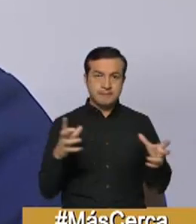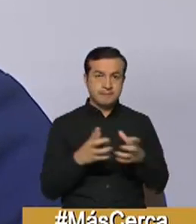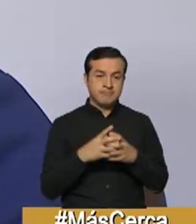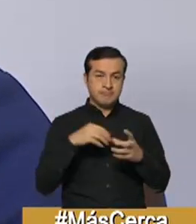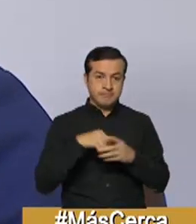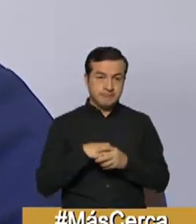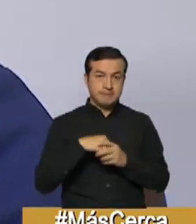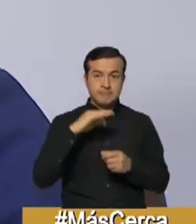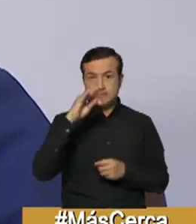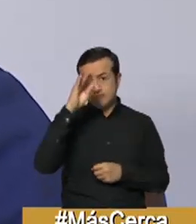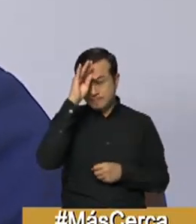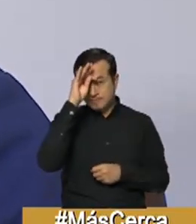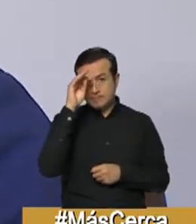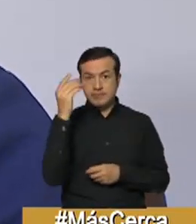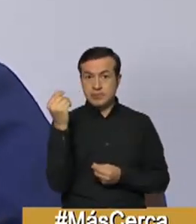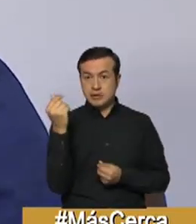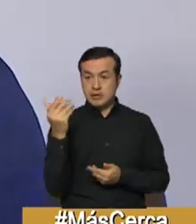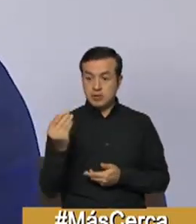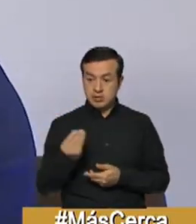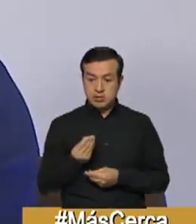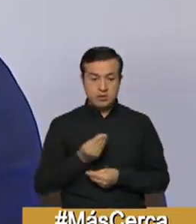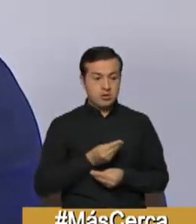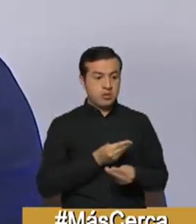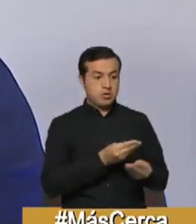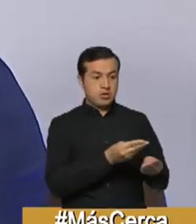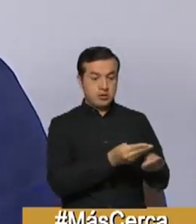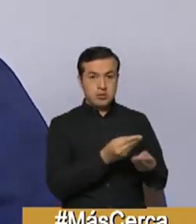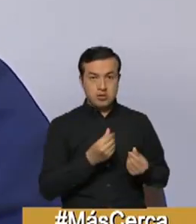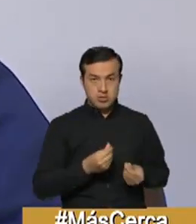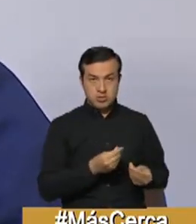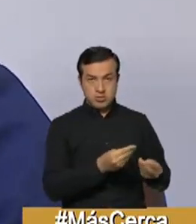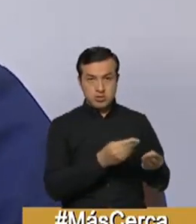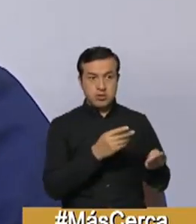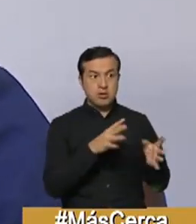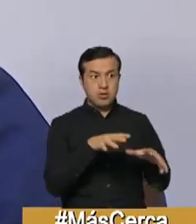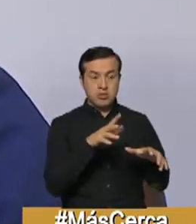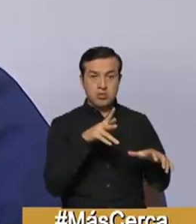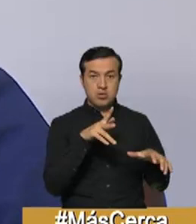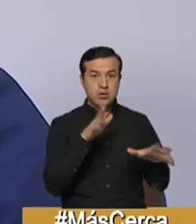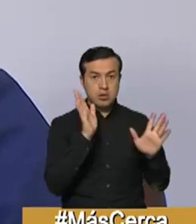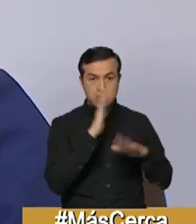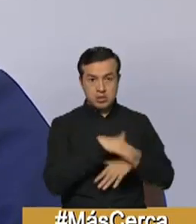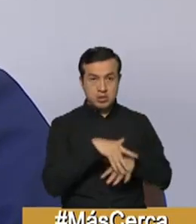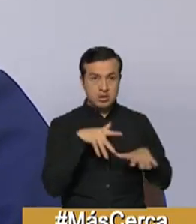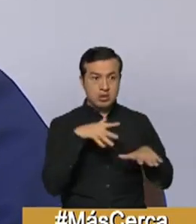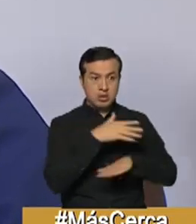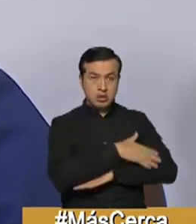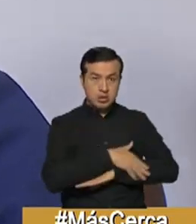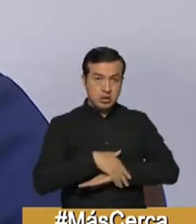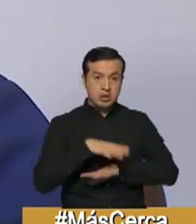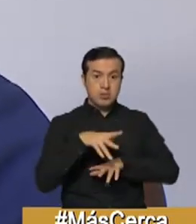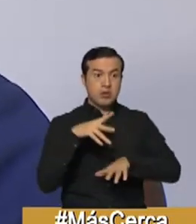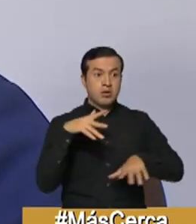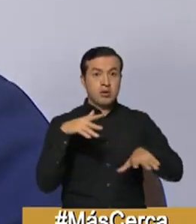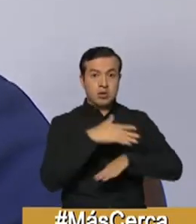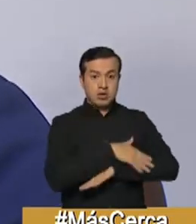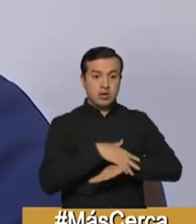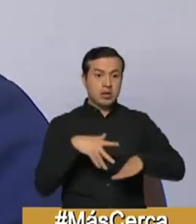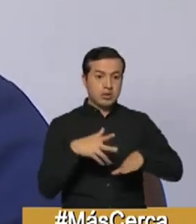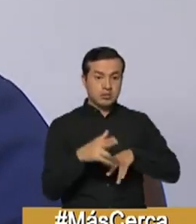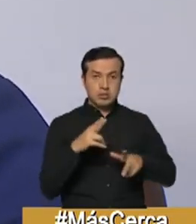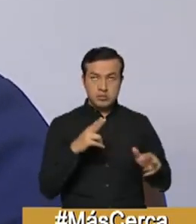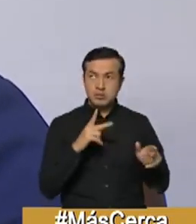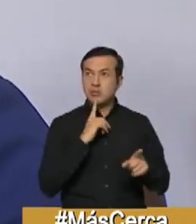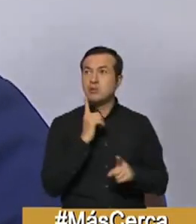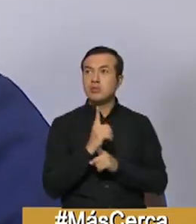de la clínica esos recursos hemos desviado para hacer las perritas gratuitas a veces de la calle que nos llegan, porque si no, nosotros